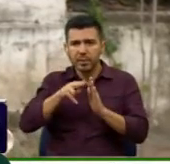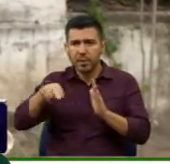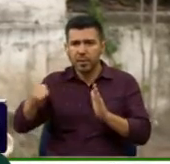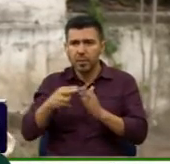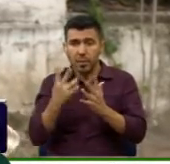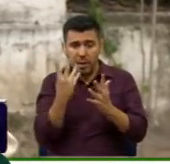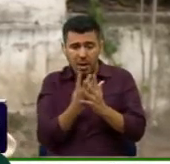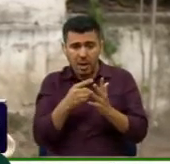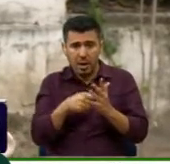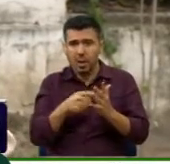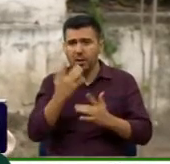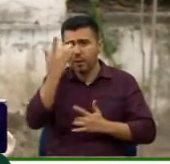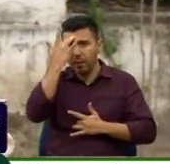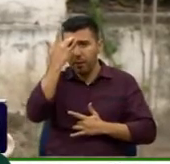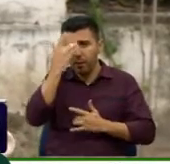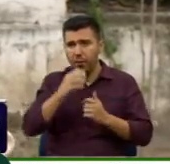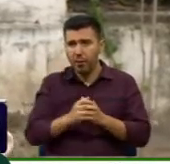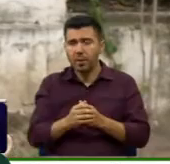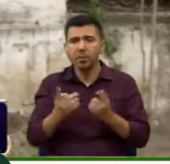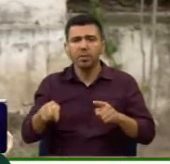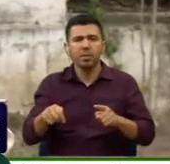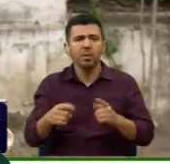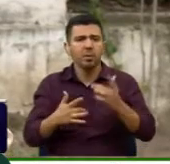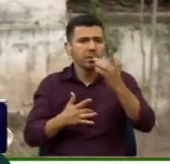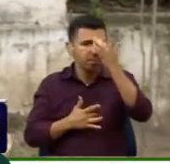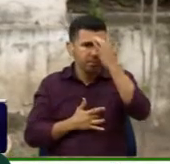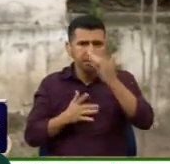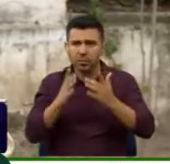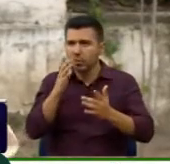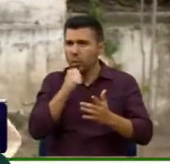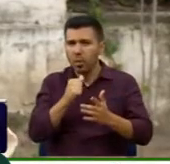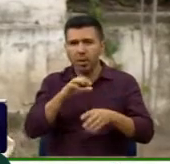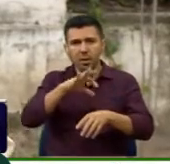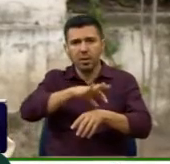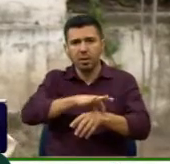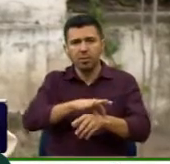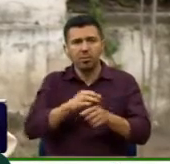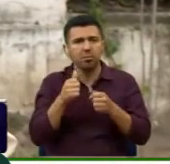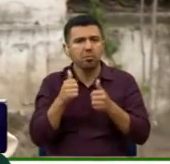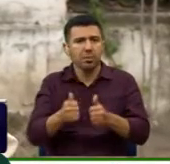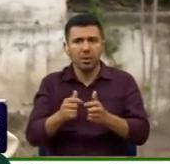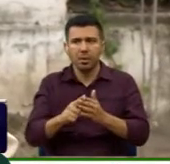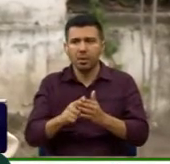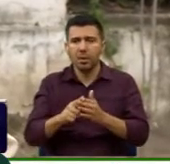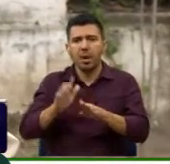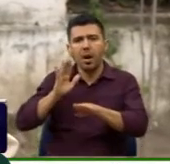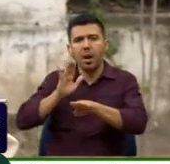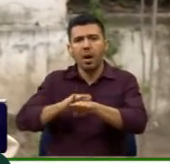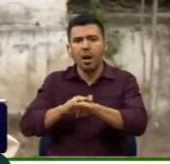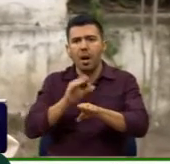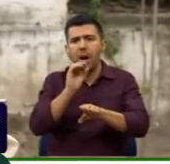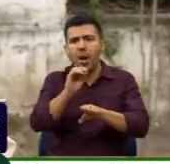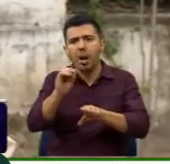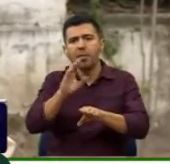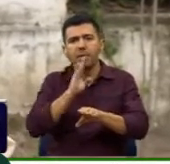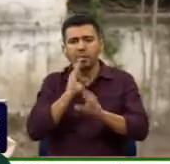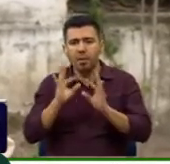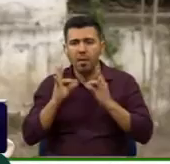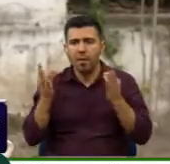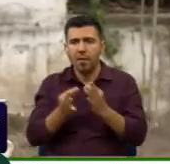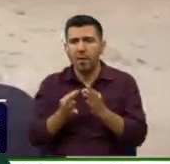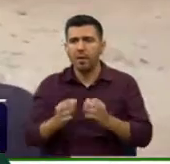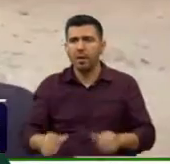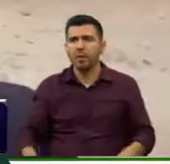los que no reciben una adecuada atención médica así lo denunciaron familiares de esta población carcelaria